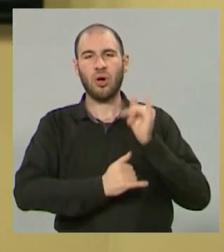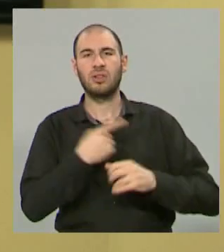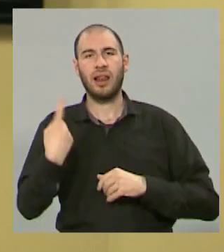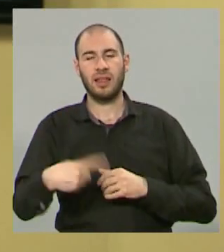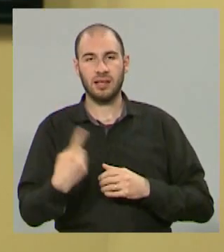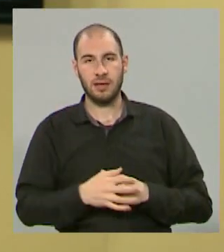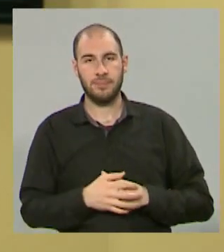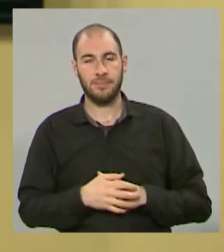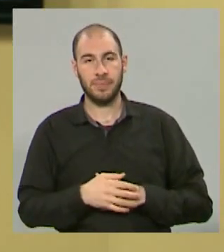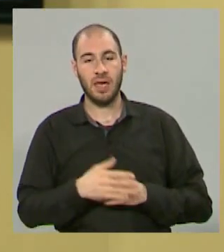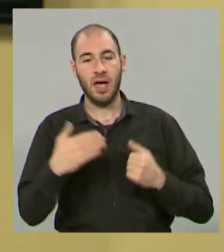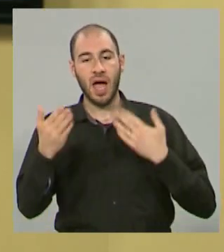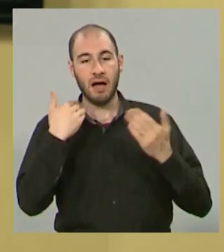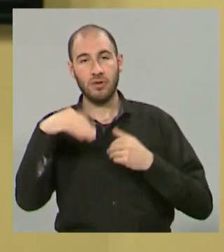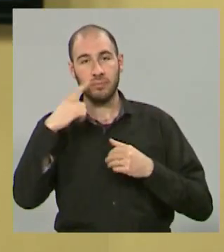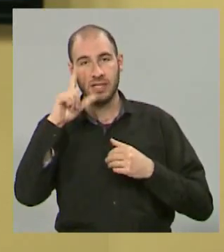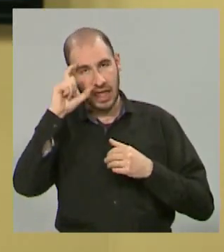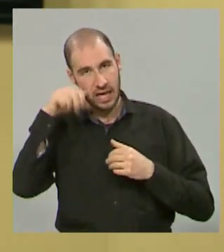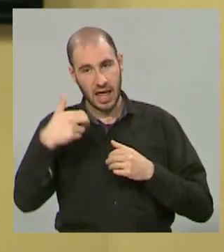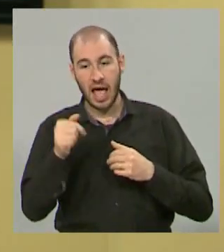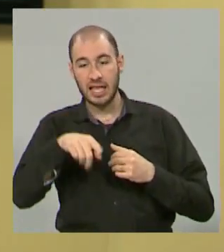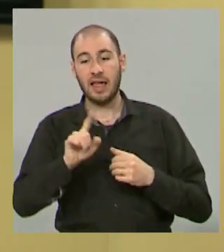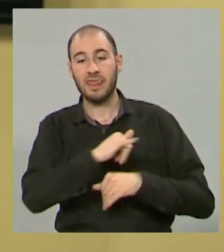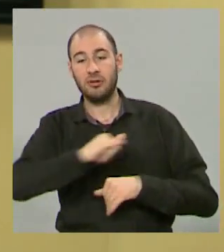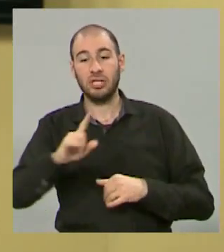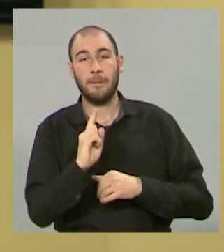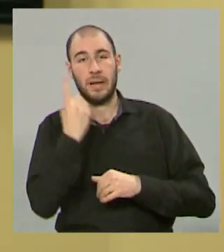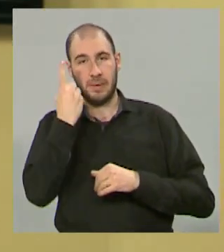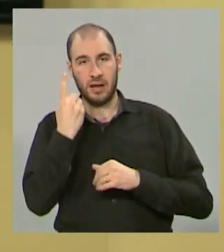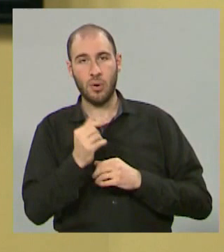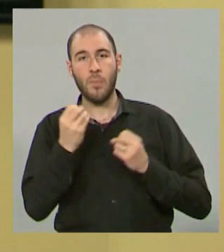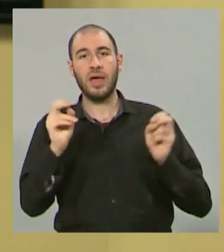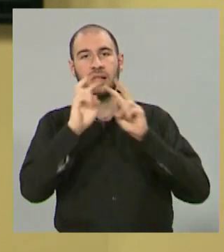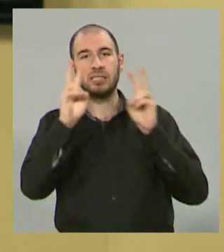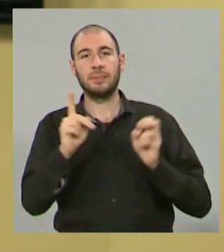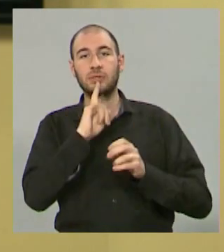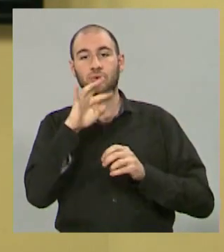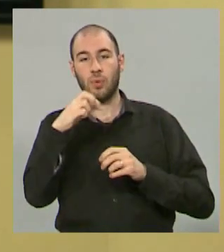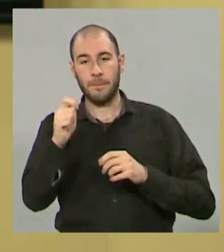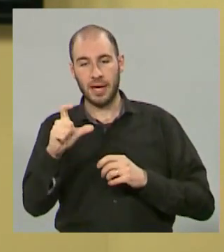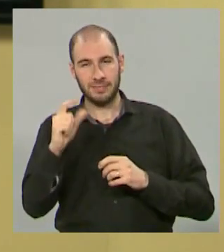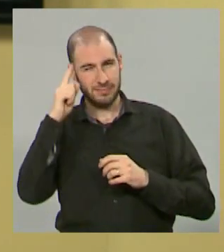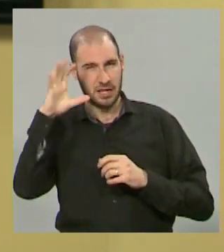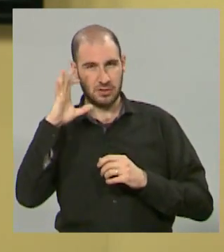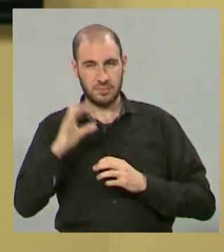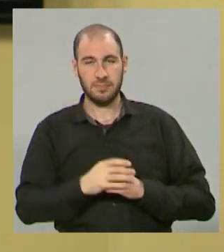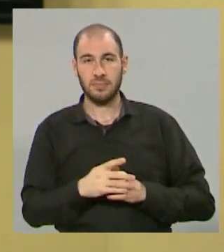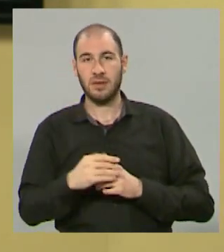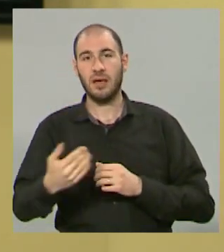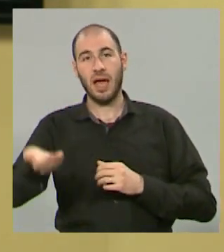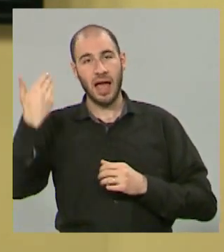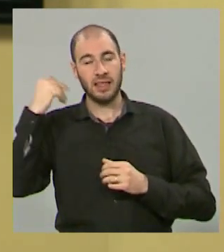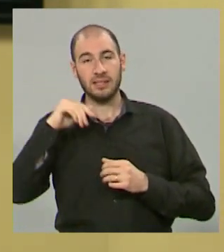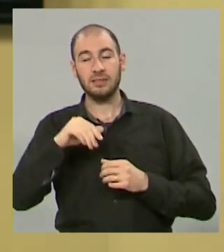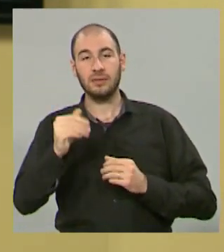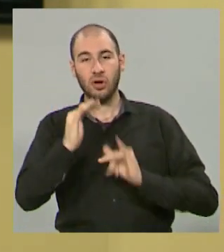que ver con que habló Milena Gómez, ella fue la primer denunciante por la causa de la Túpac Amaru. Recordemos que hace algunos